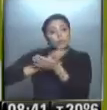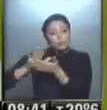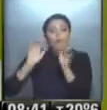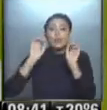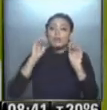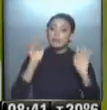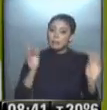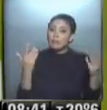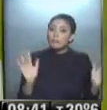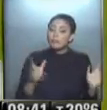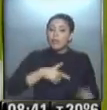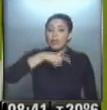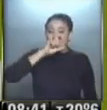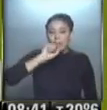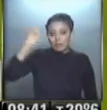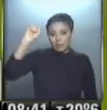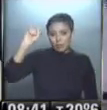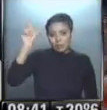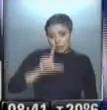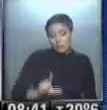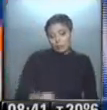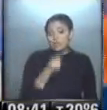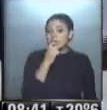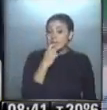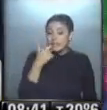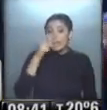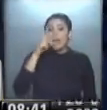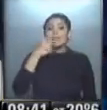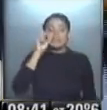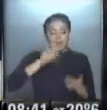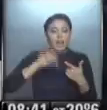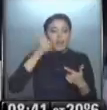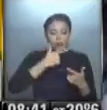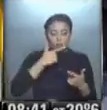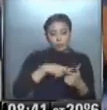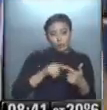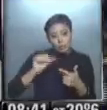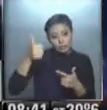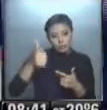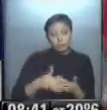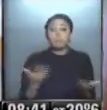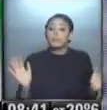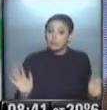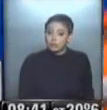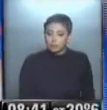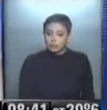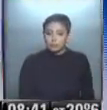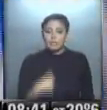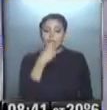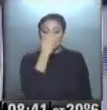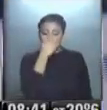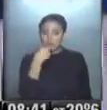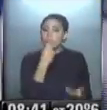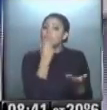la posibilidad latente de la Copa Libertadores de América. Así es que Arsenal, Lanús salen campeones. ¿Por qué no? Libera un cupo